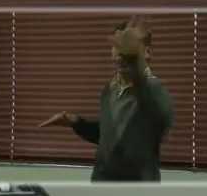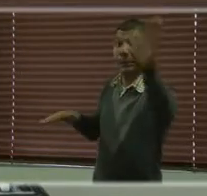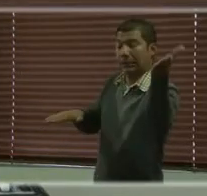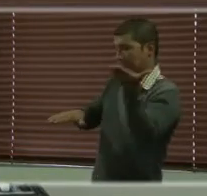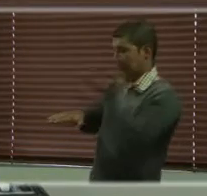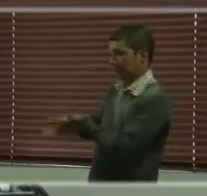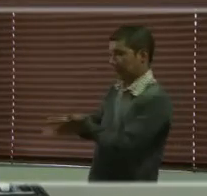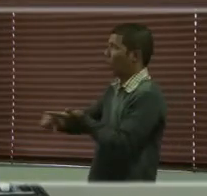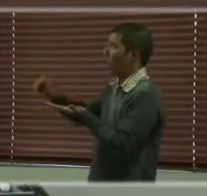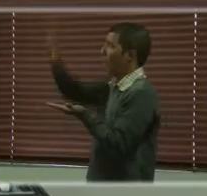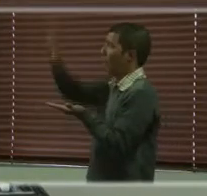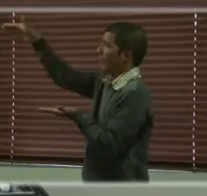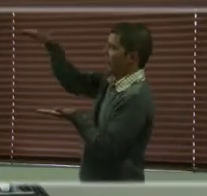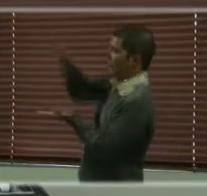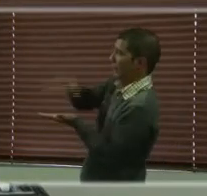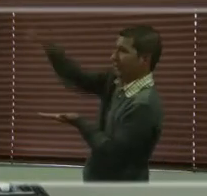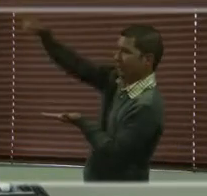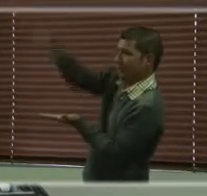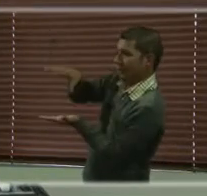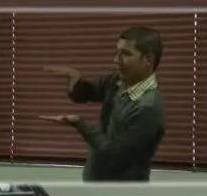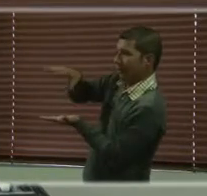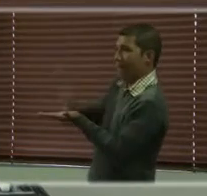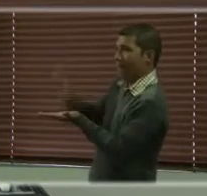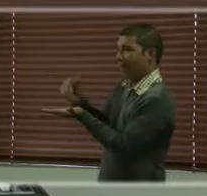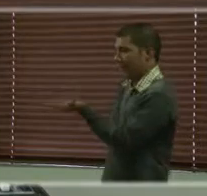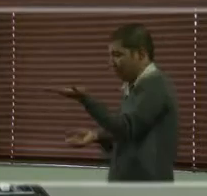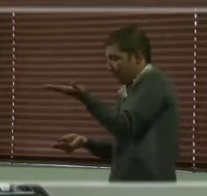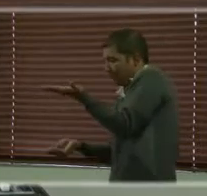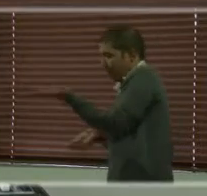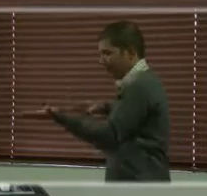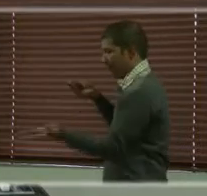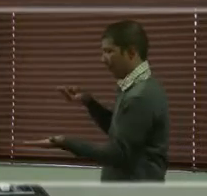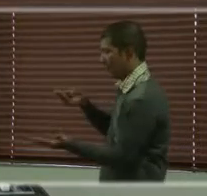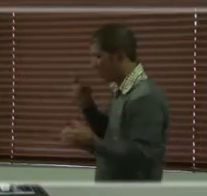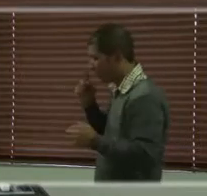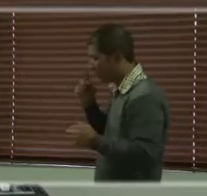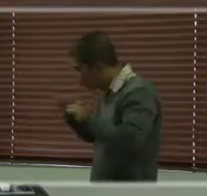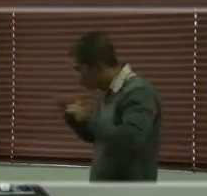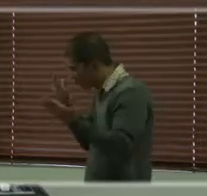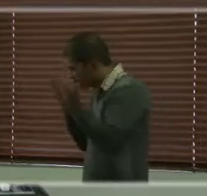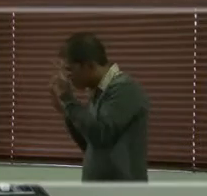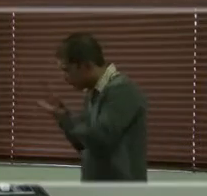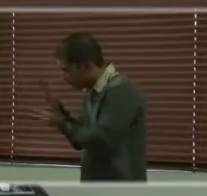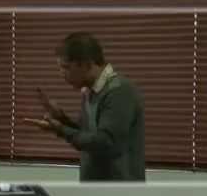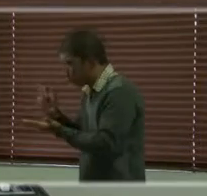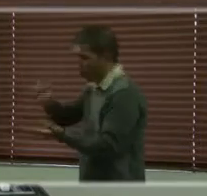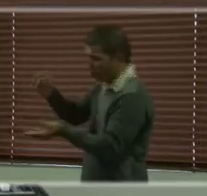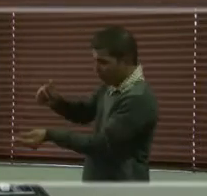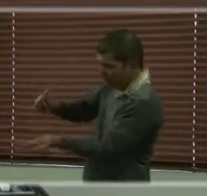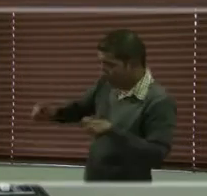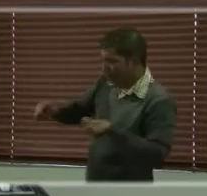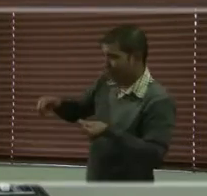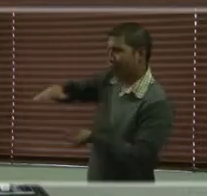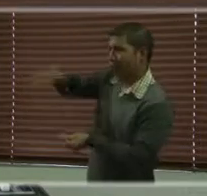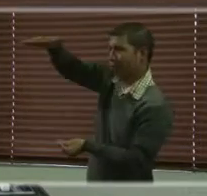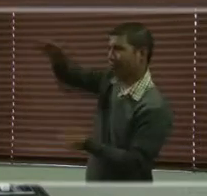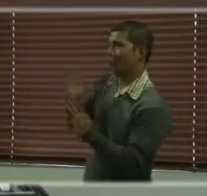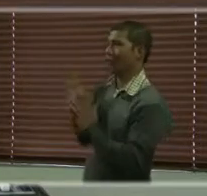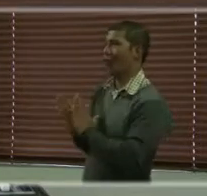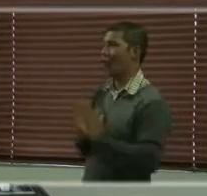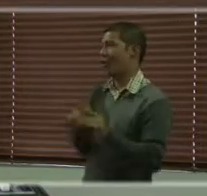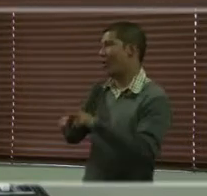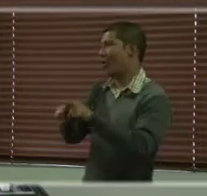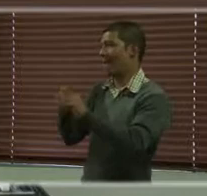el comité tiene una limitación de tiempo entonces sabe Cuántos informes puede examinar por año y y cuántos por periodo de sesión